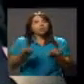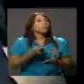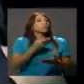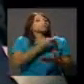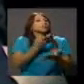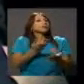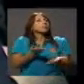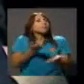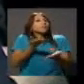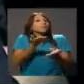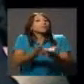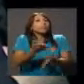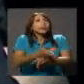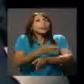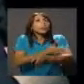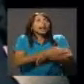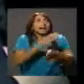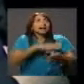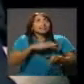de los educadores?